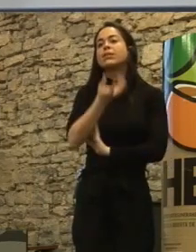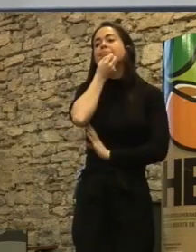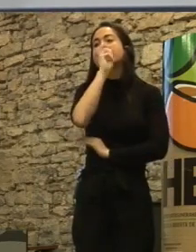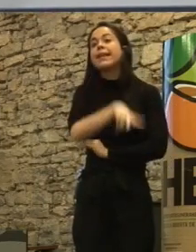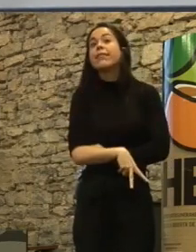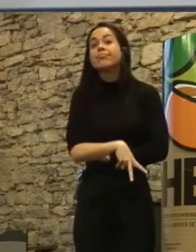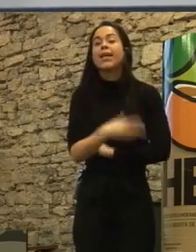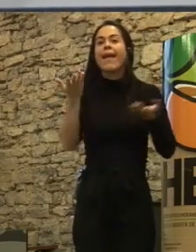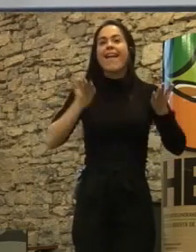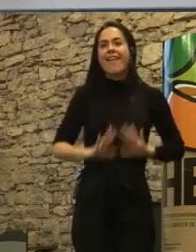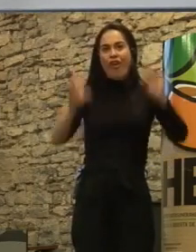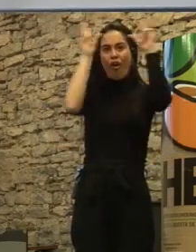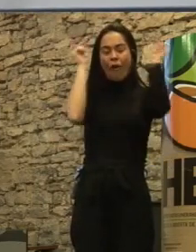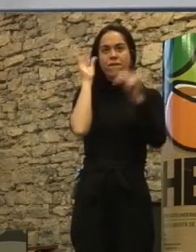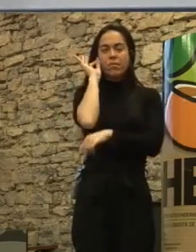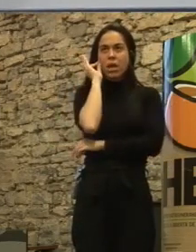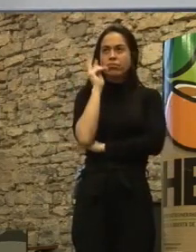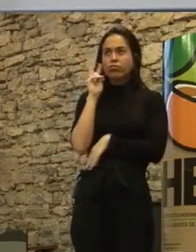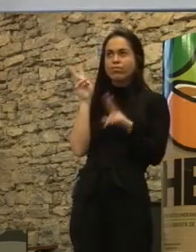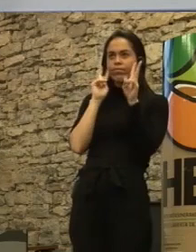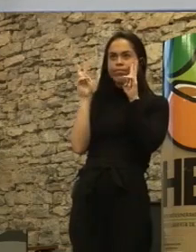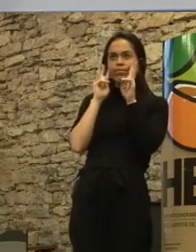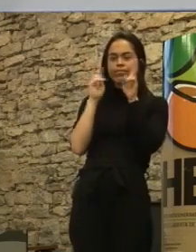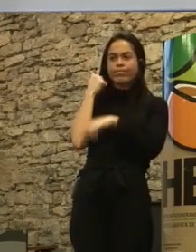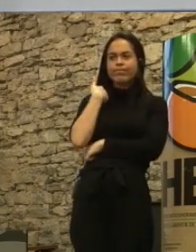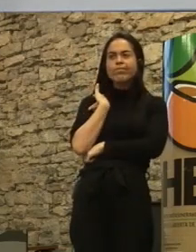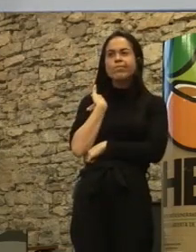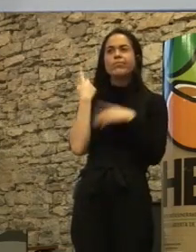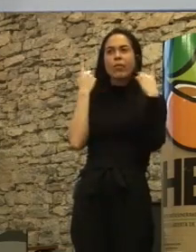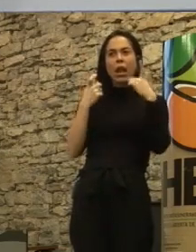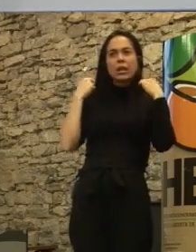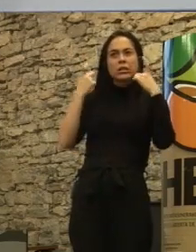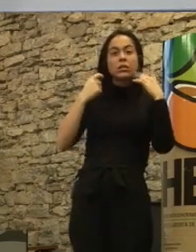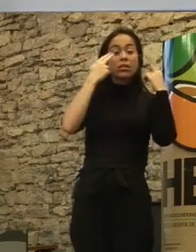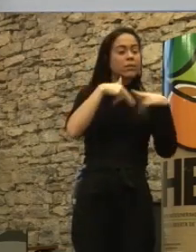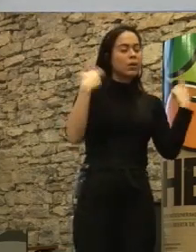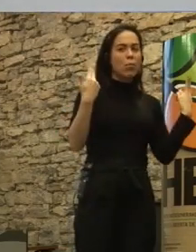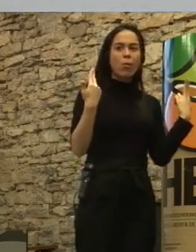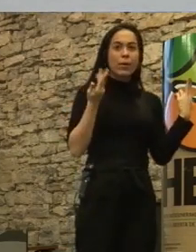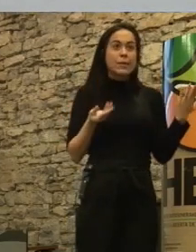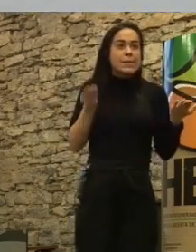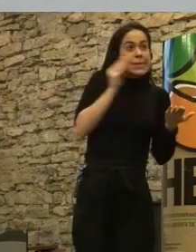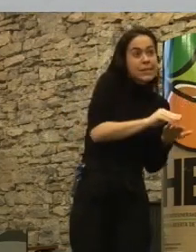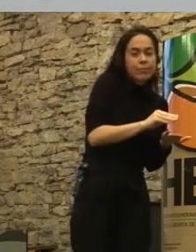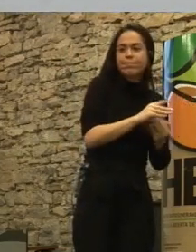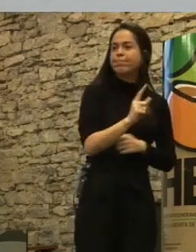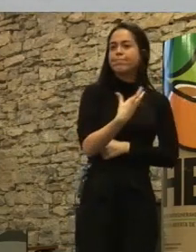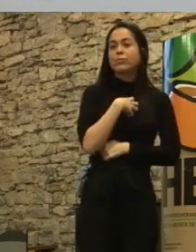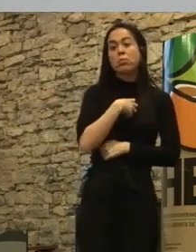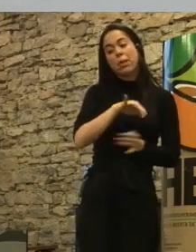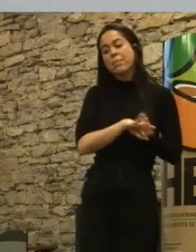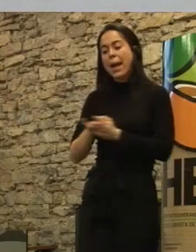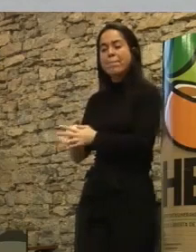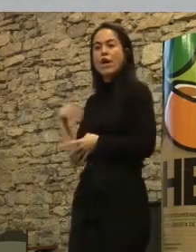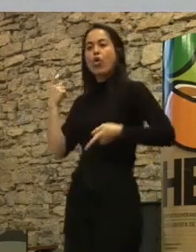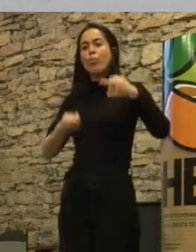público toda su vida hasta que vio, ¿no? Intentó implantarlo a nivel público, luego no pudo y creó algo aparte, una